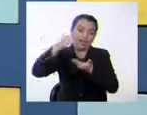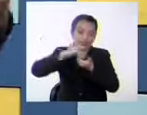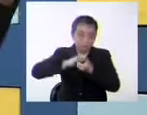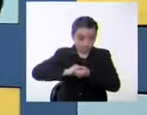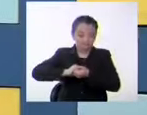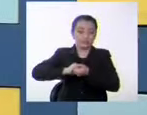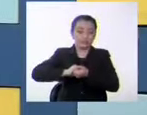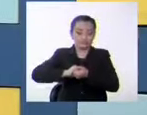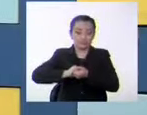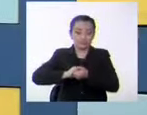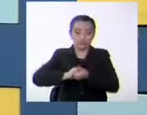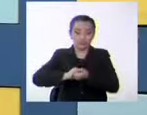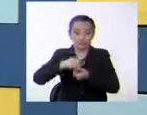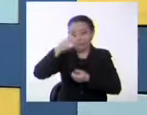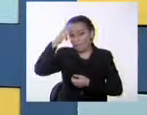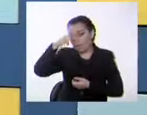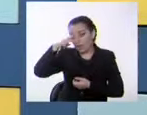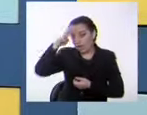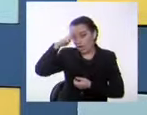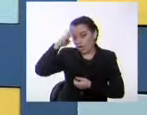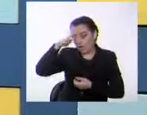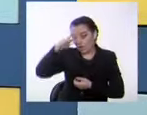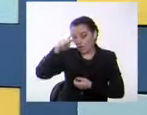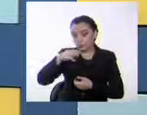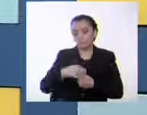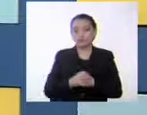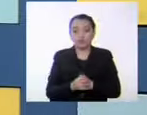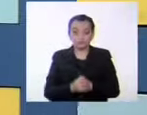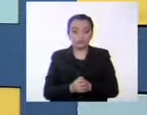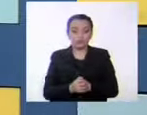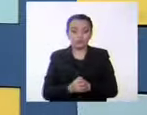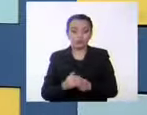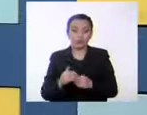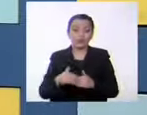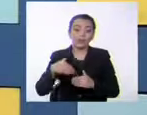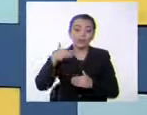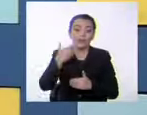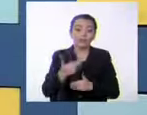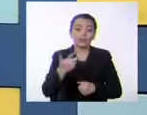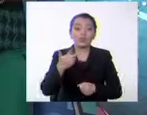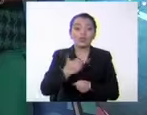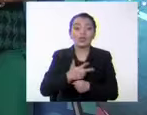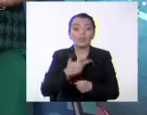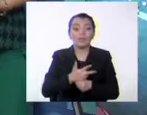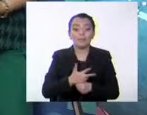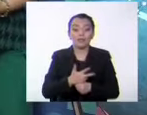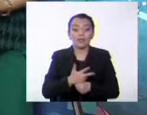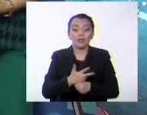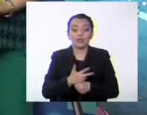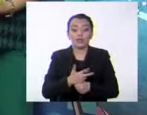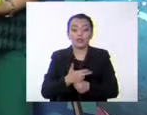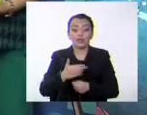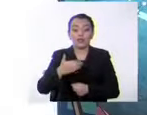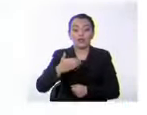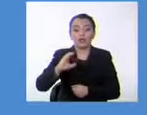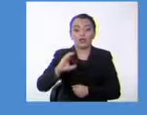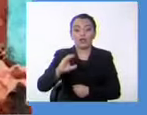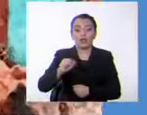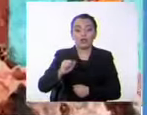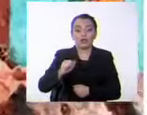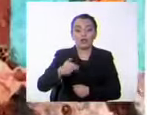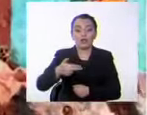aztecas, venían con ellos, pero luego cuando ingresaron a Guatemala también hicieron una alianza con los caciqueles y